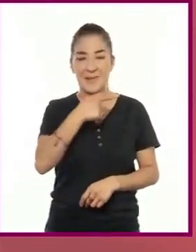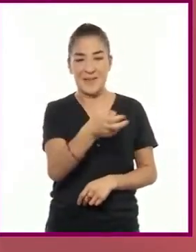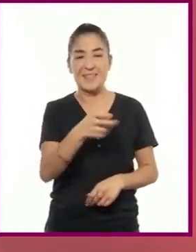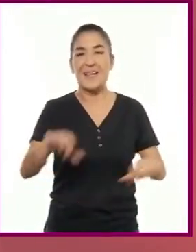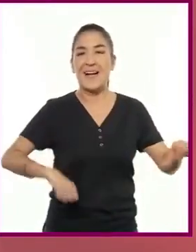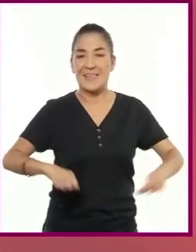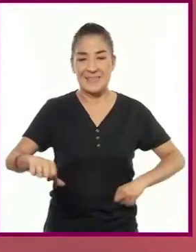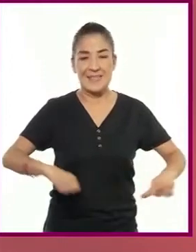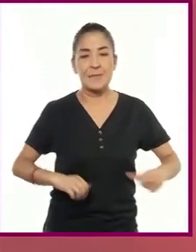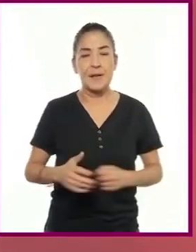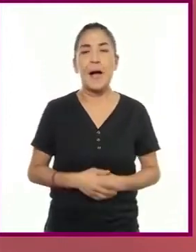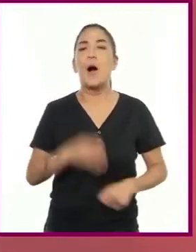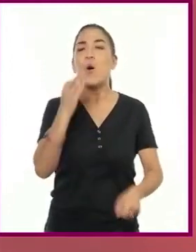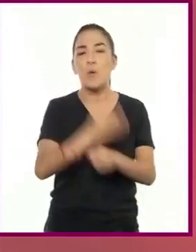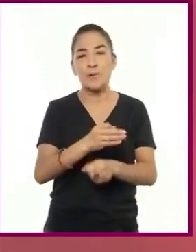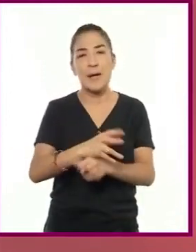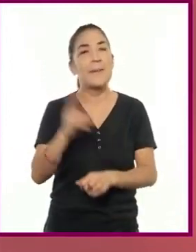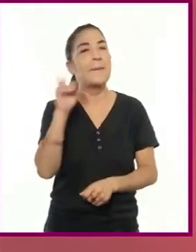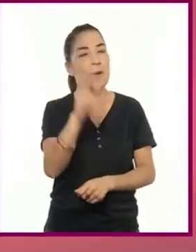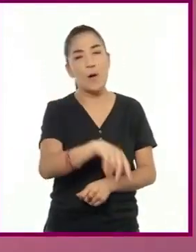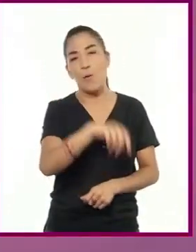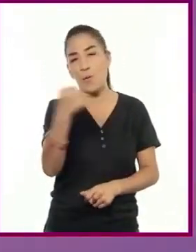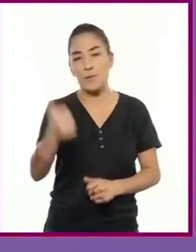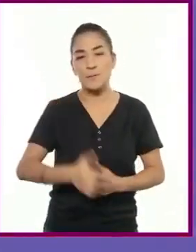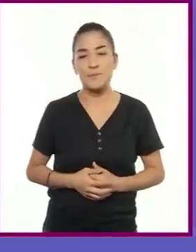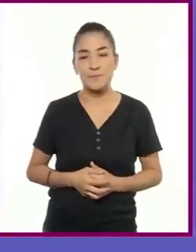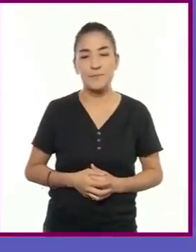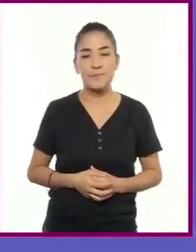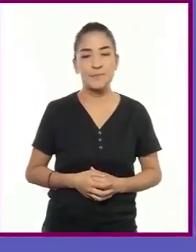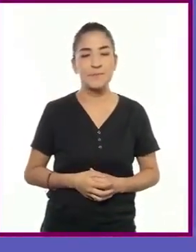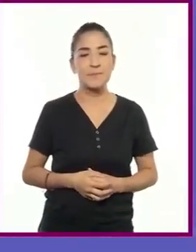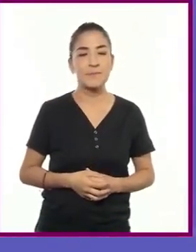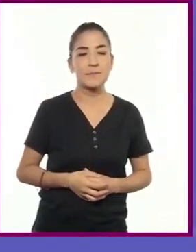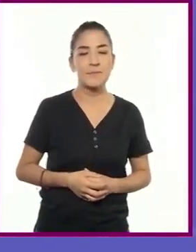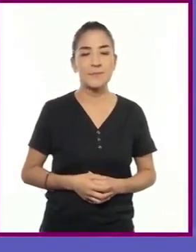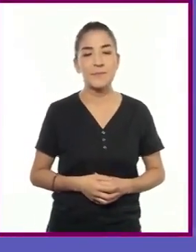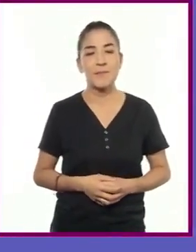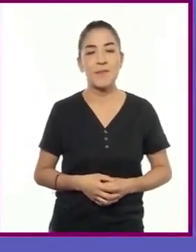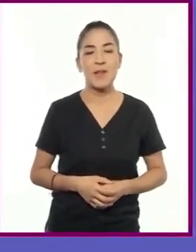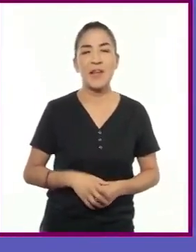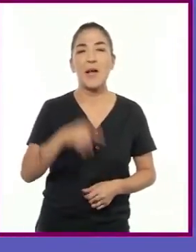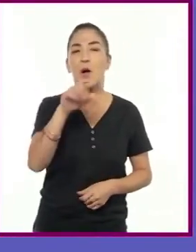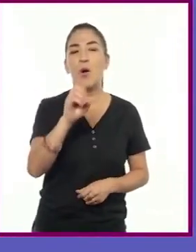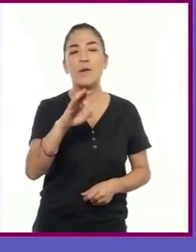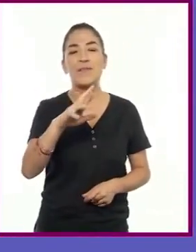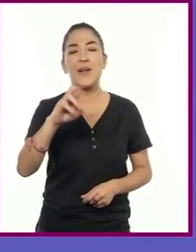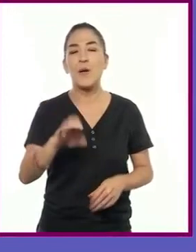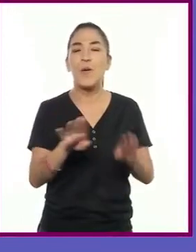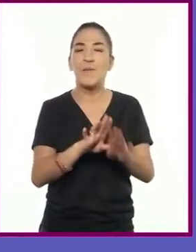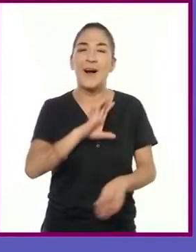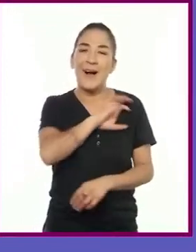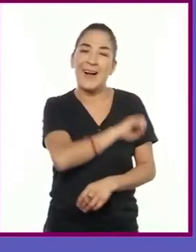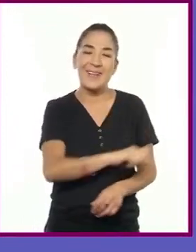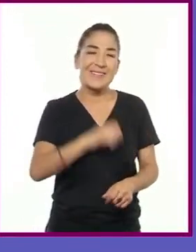ejercicio. Vamos con el reactivo siguiente. Orfeo encantando a los animales. Old Fort.